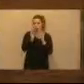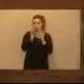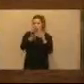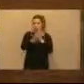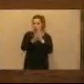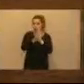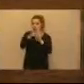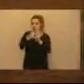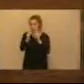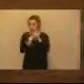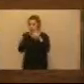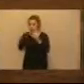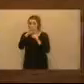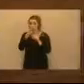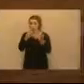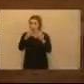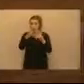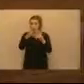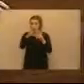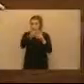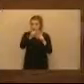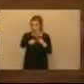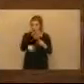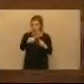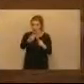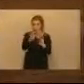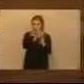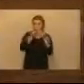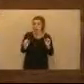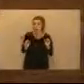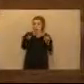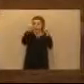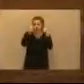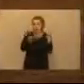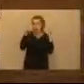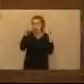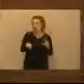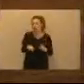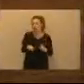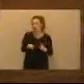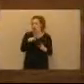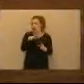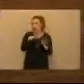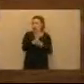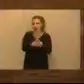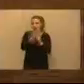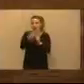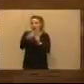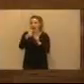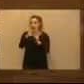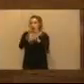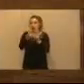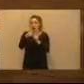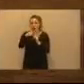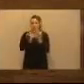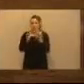por lo tanto, tras 10 años de estudios oficiales, se quedan sin título, puesto que no existe el grado superior.